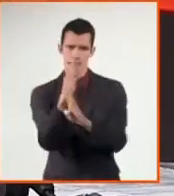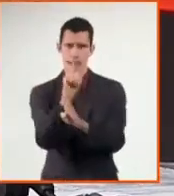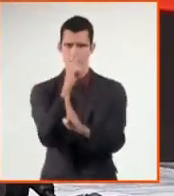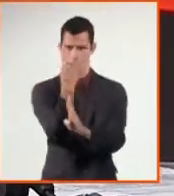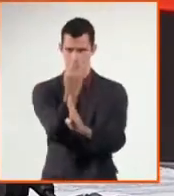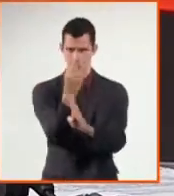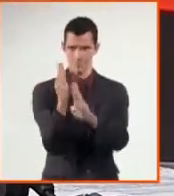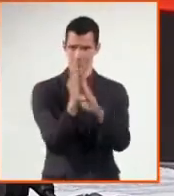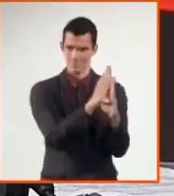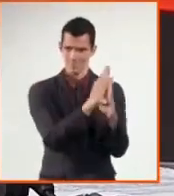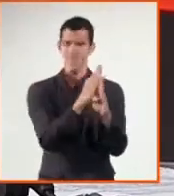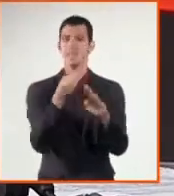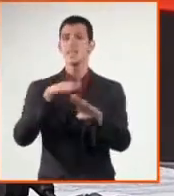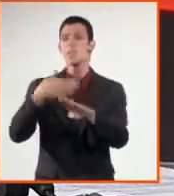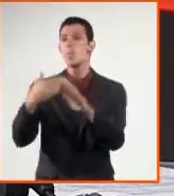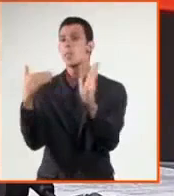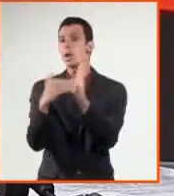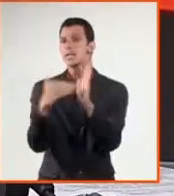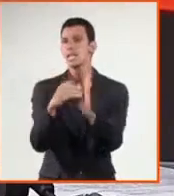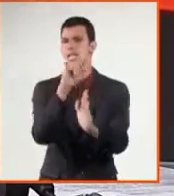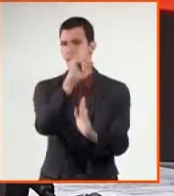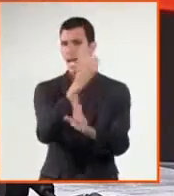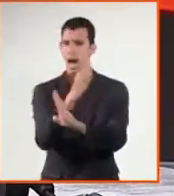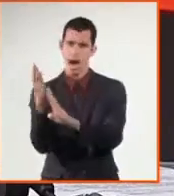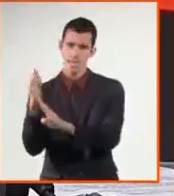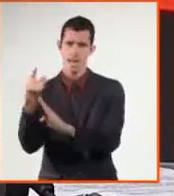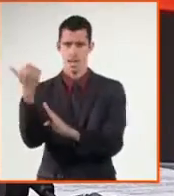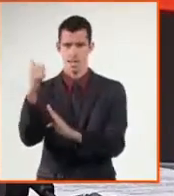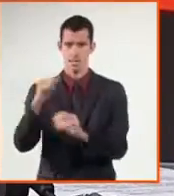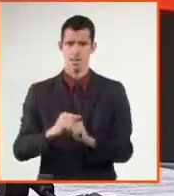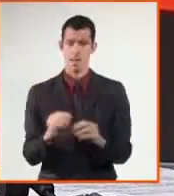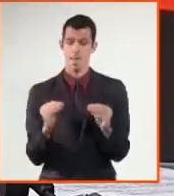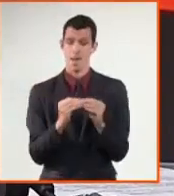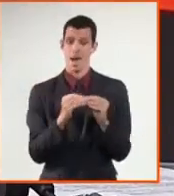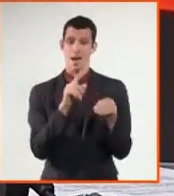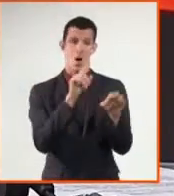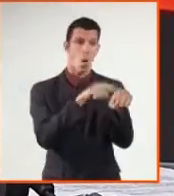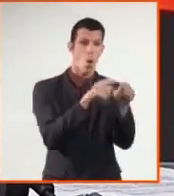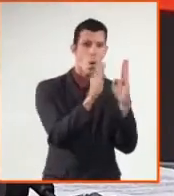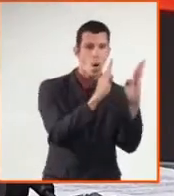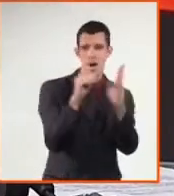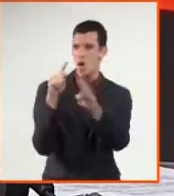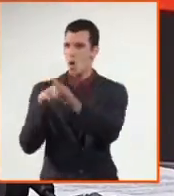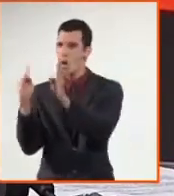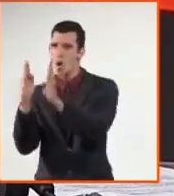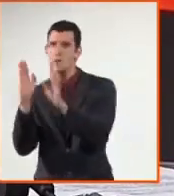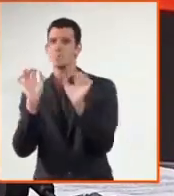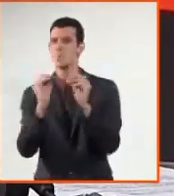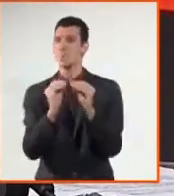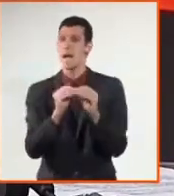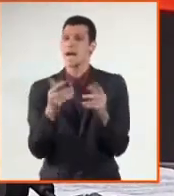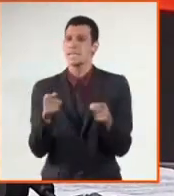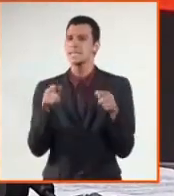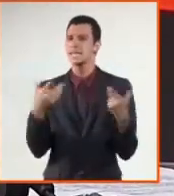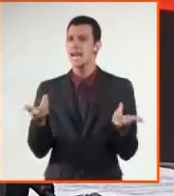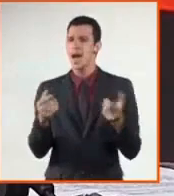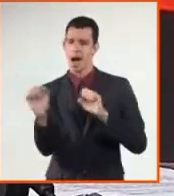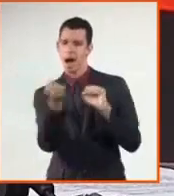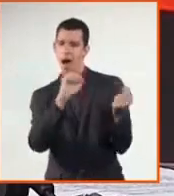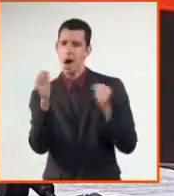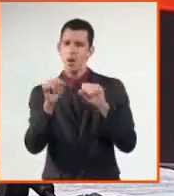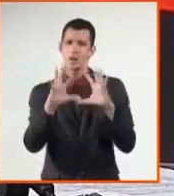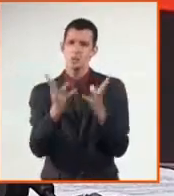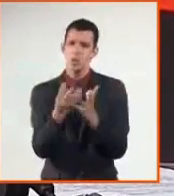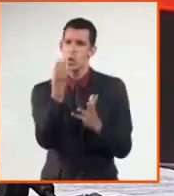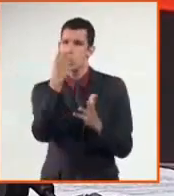pueda de estos horarios de manera que estas afectaciones puedan minimizar se reducirán mínimos los consumos de electricidad sobre